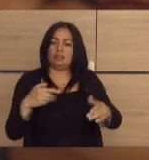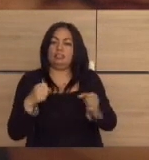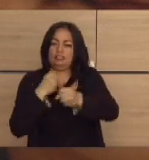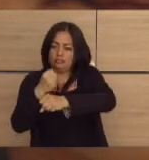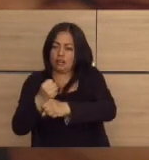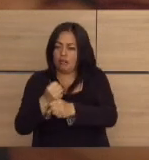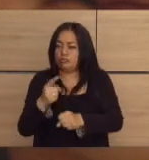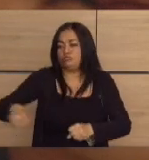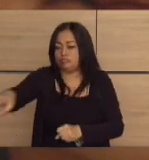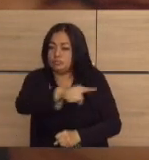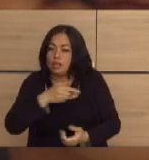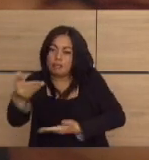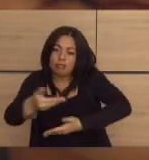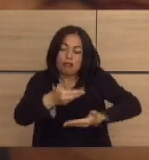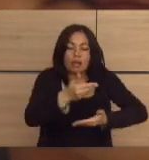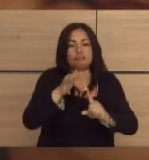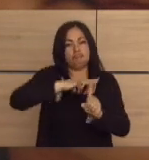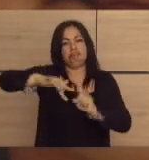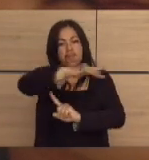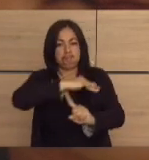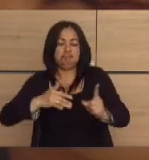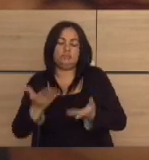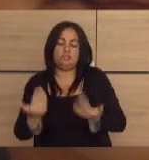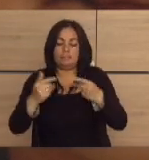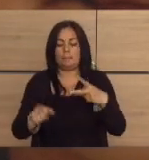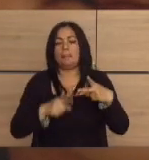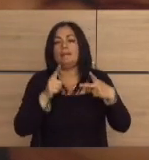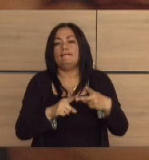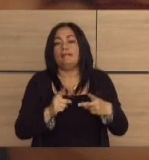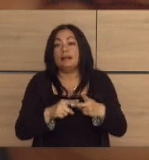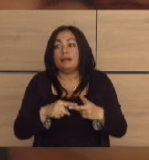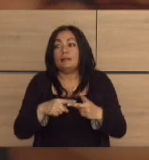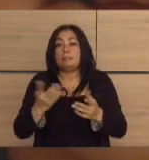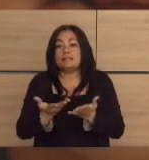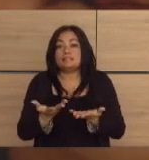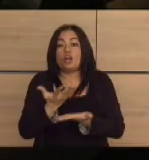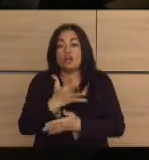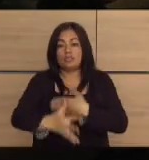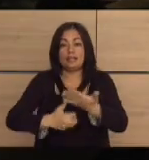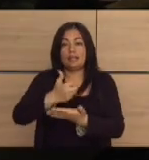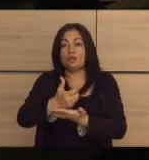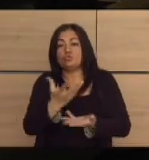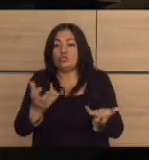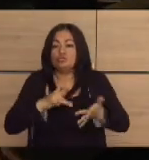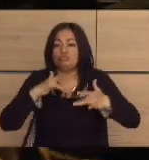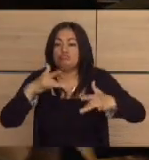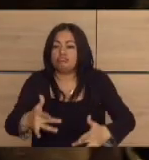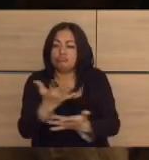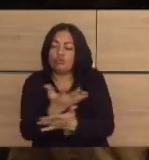ustedes, resignificándolos y contextualizándolos. La generación de recursos educativos, lo hablábamos con la academia,